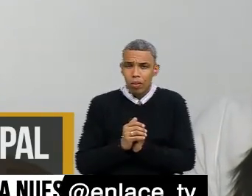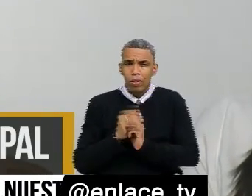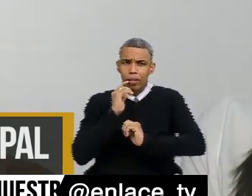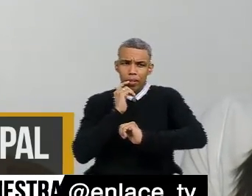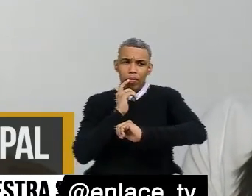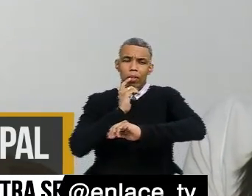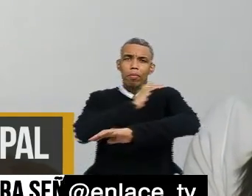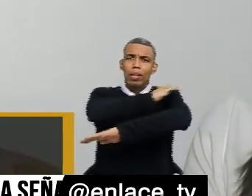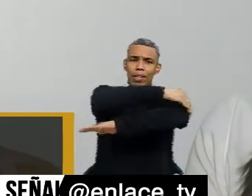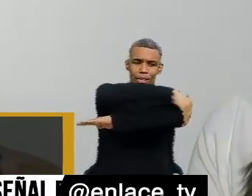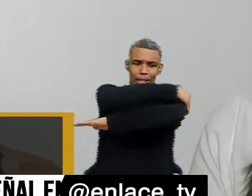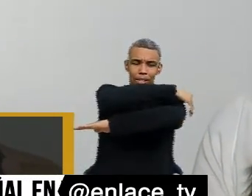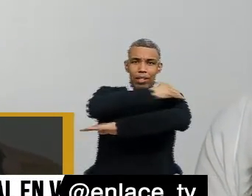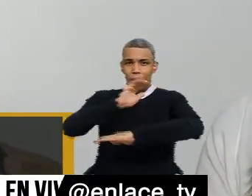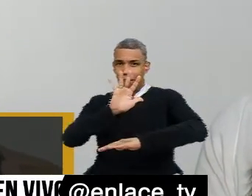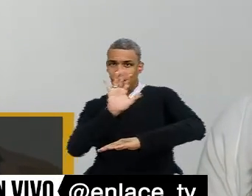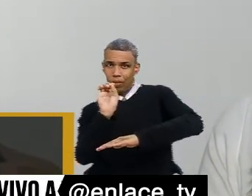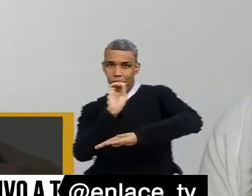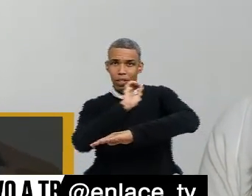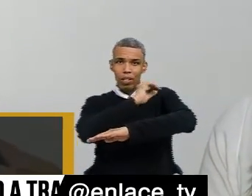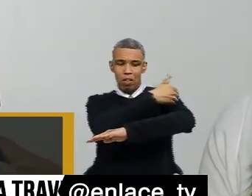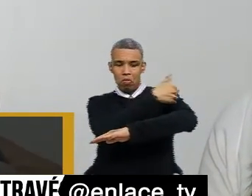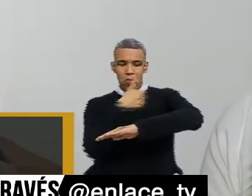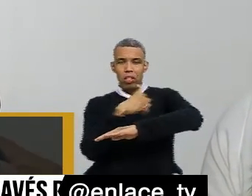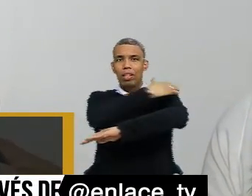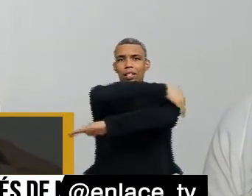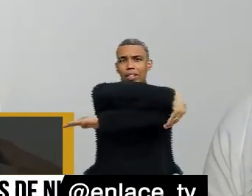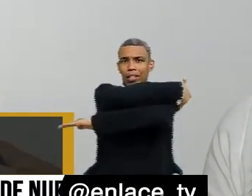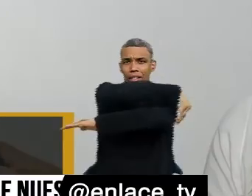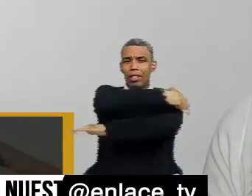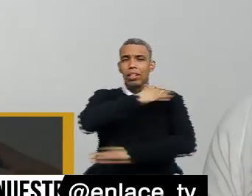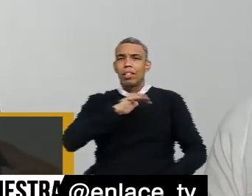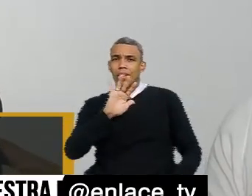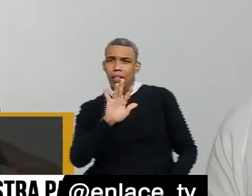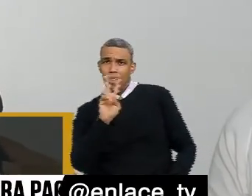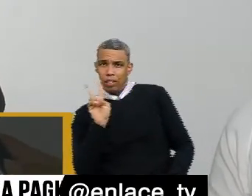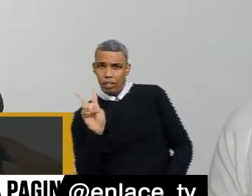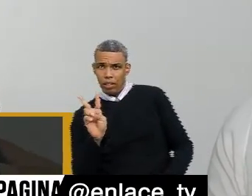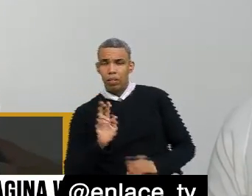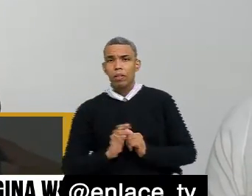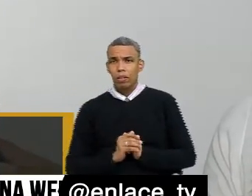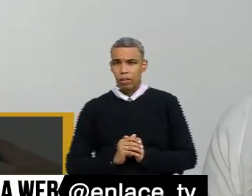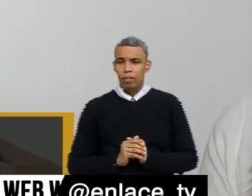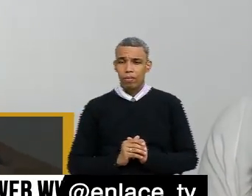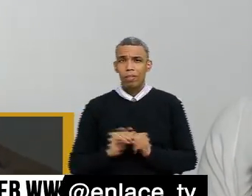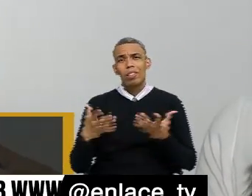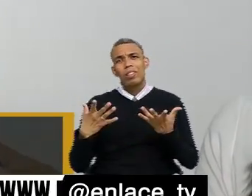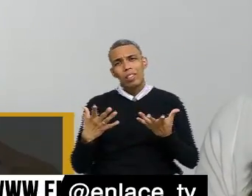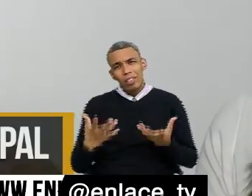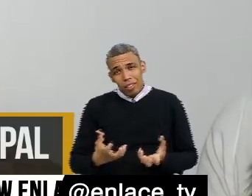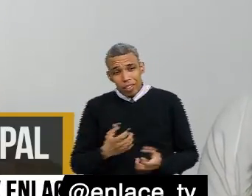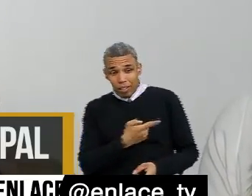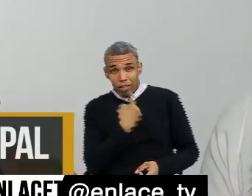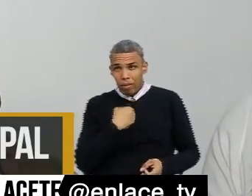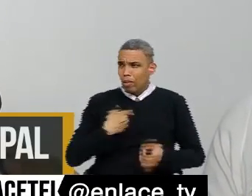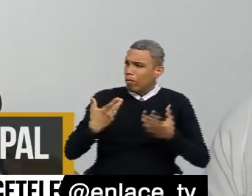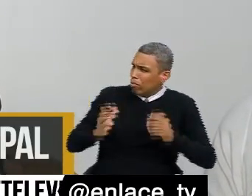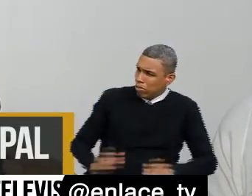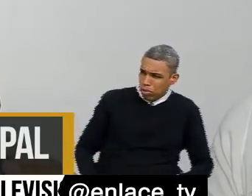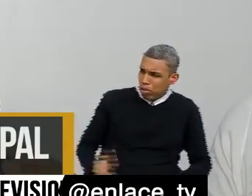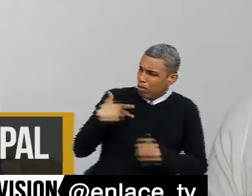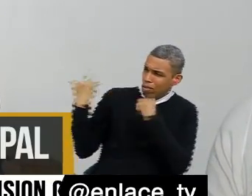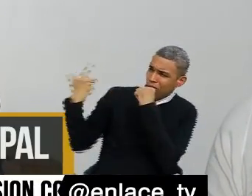y 52. Nosotros en estos momentos tenemos un fallo de un juez que se radicó el año pasado en junio del 2015, y ante un